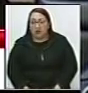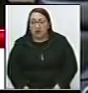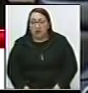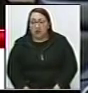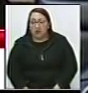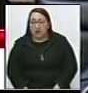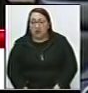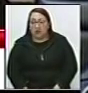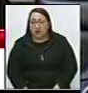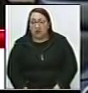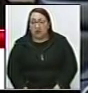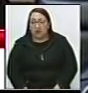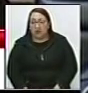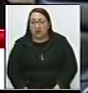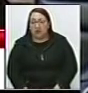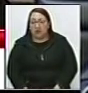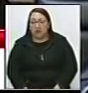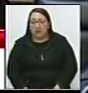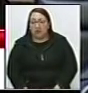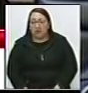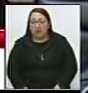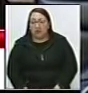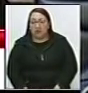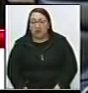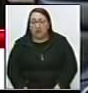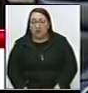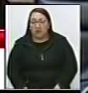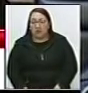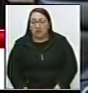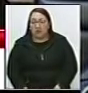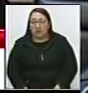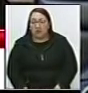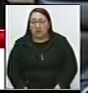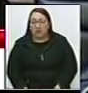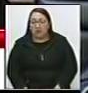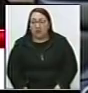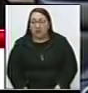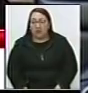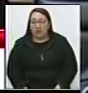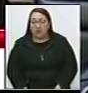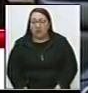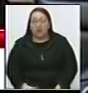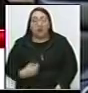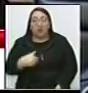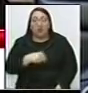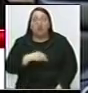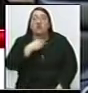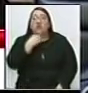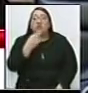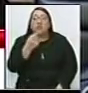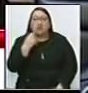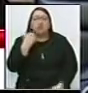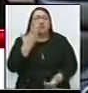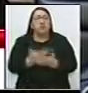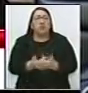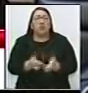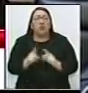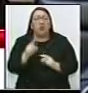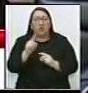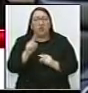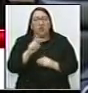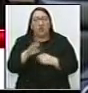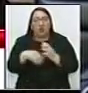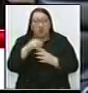van a someter. Nosotros vamos a levantar nuestra voz cuando el país lo requiera, cuando el respeto